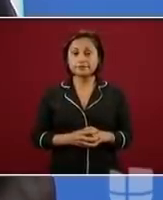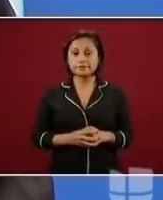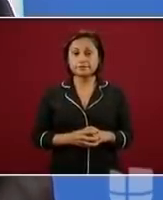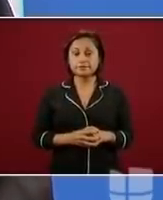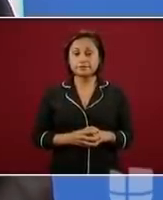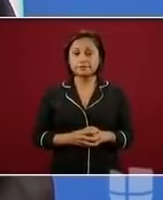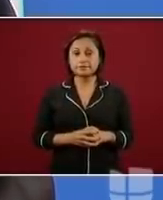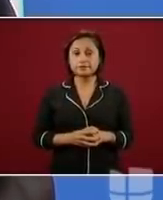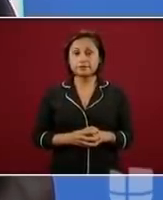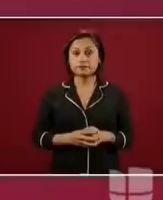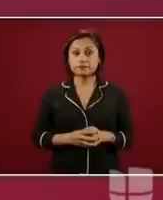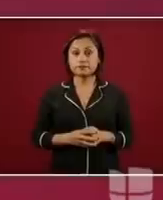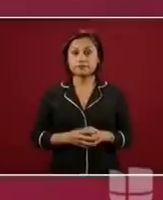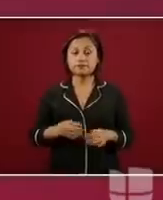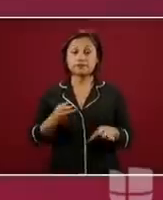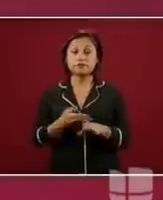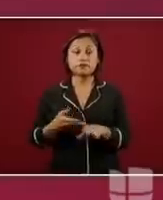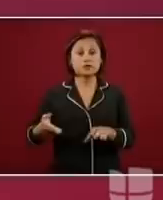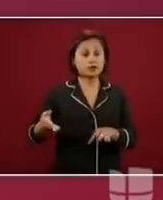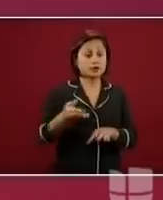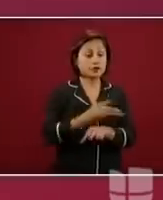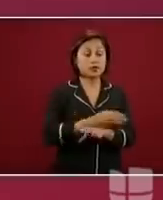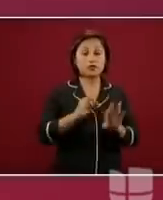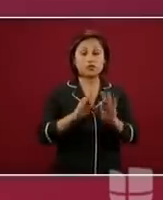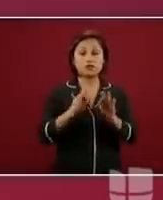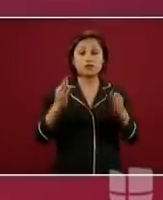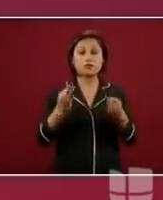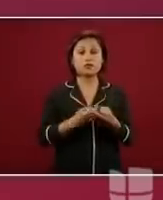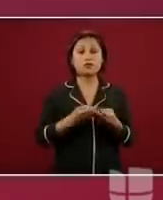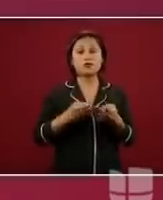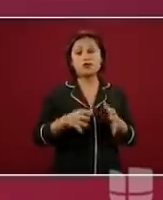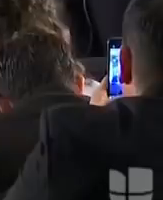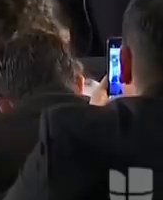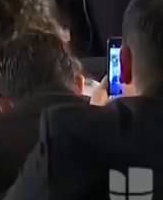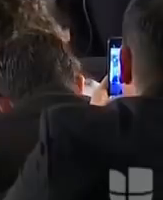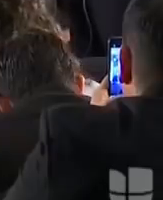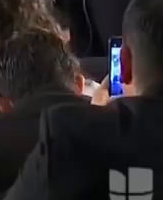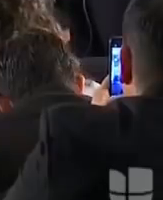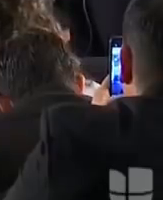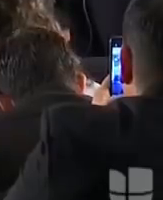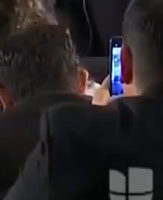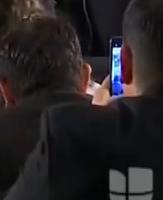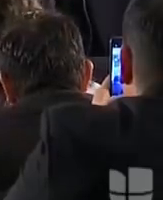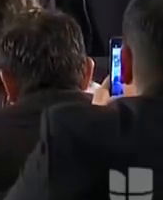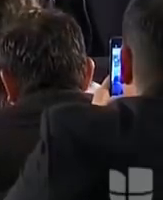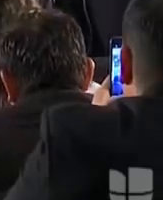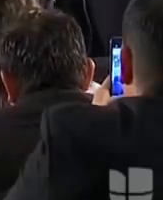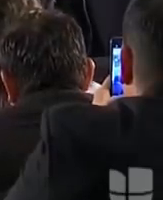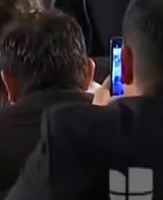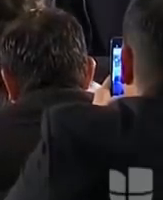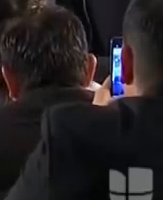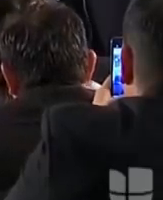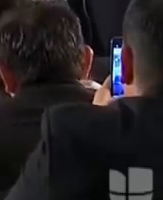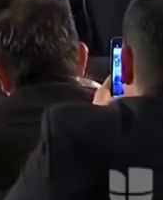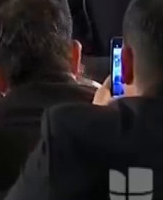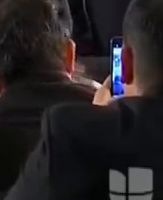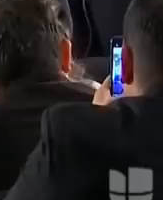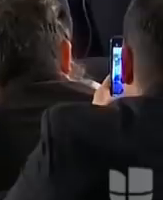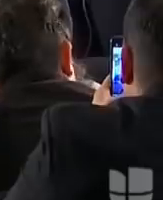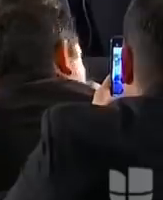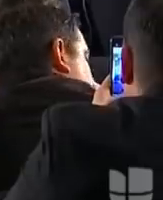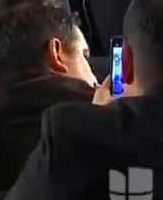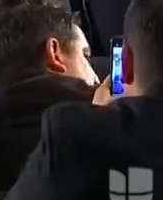produjo durante el periodo neoliberal. Nunca. Promete resultados este año. Claro, el día primero de